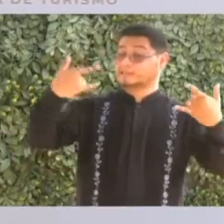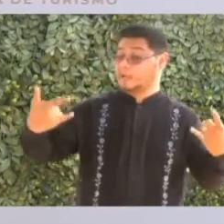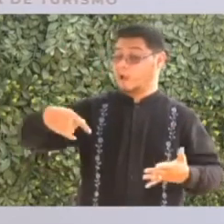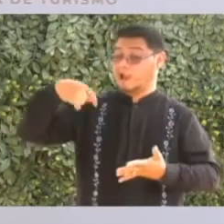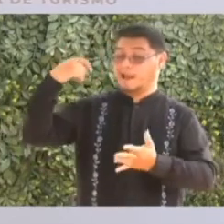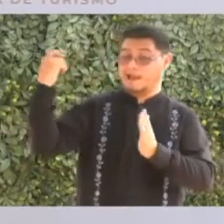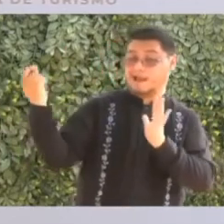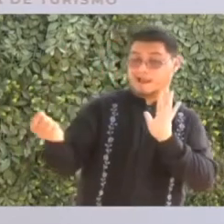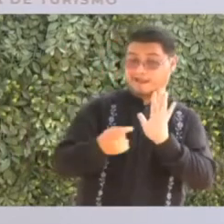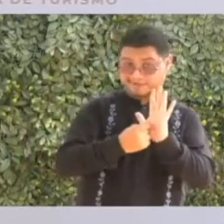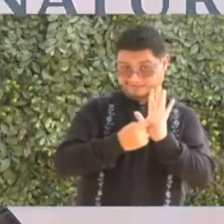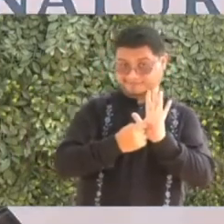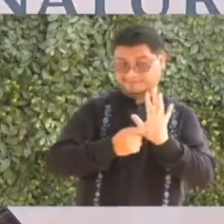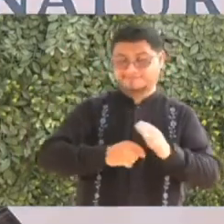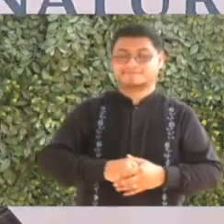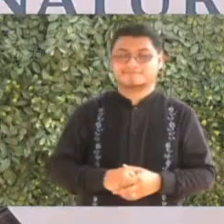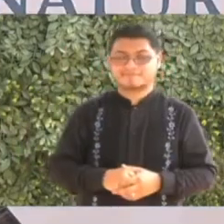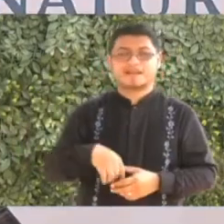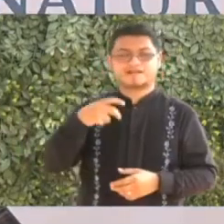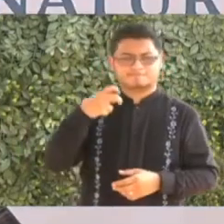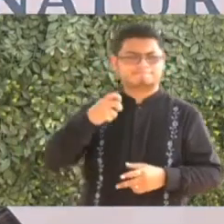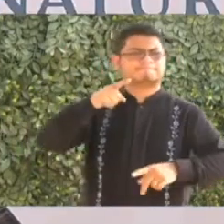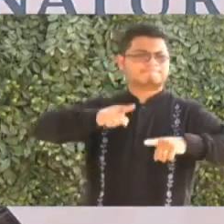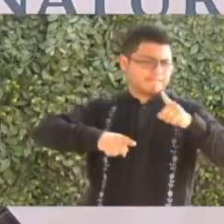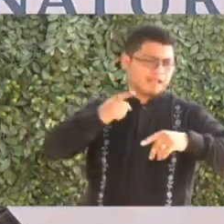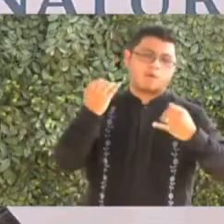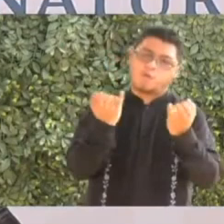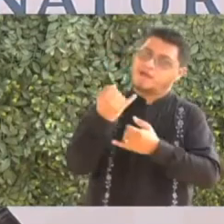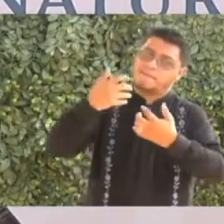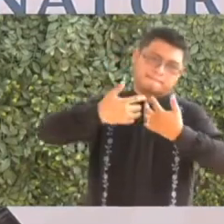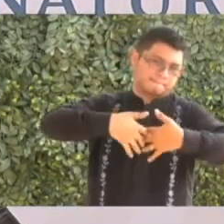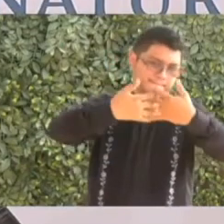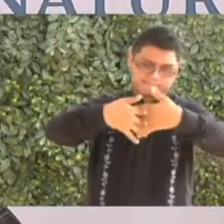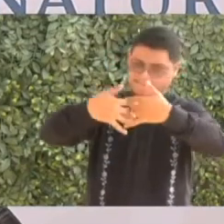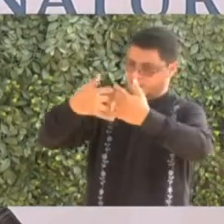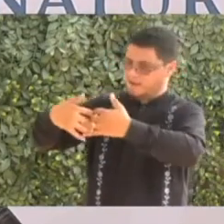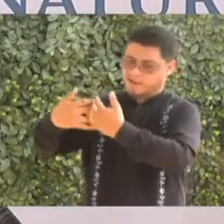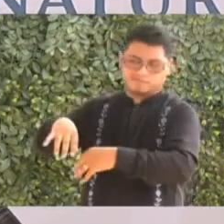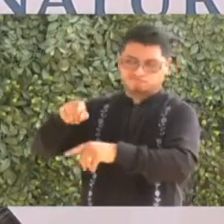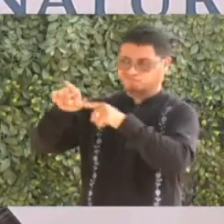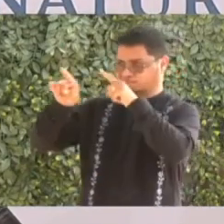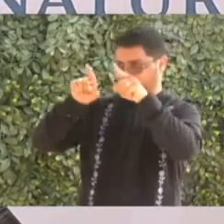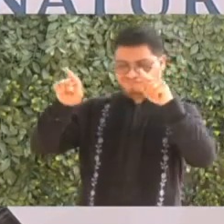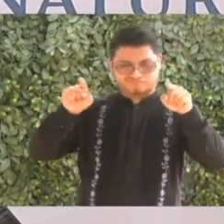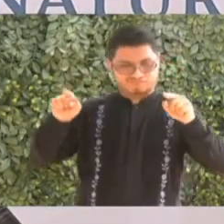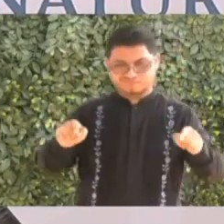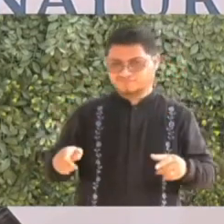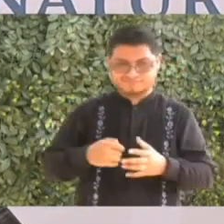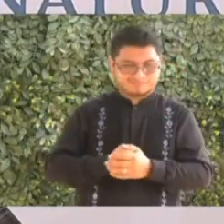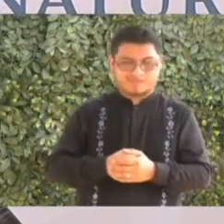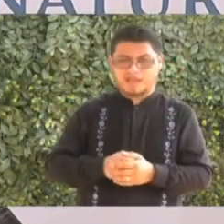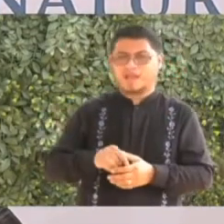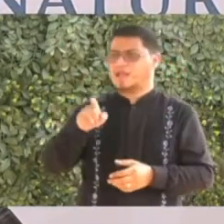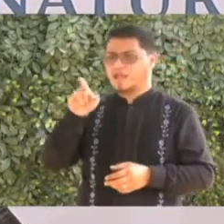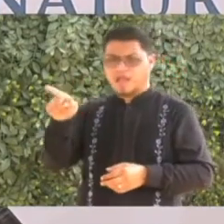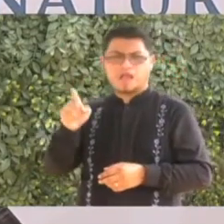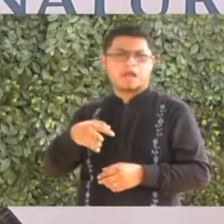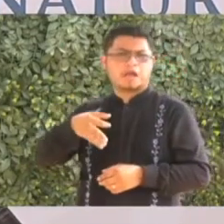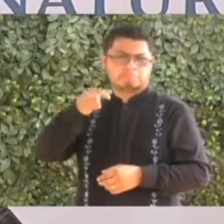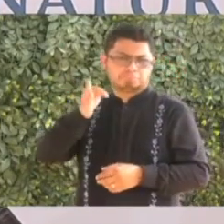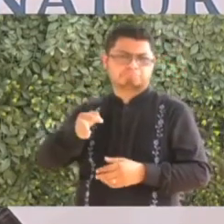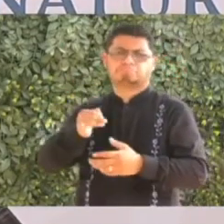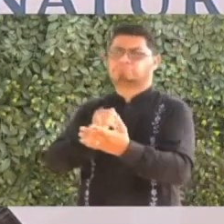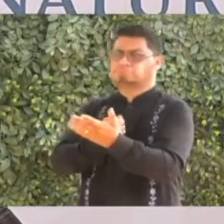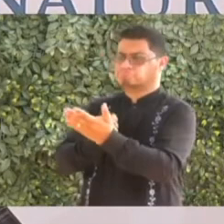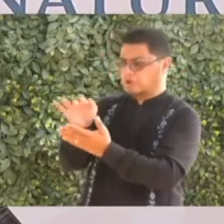va a depender también de las empresas, del cumplimiento de las empresas. Le